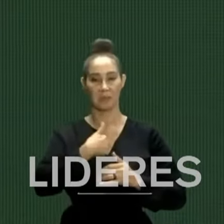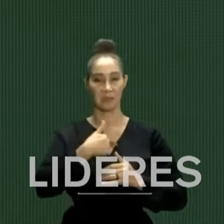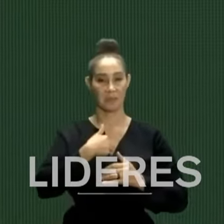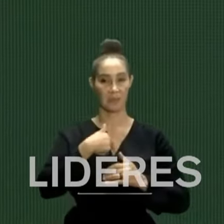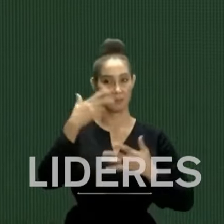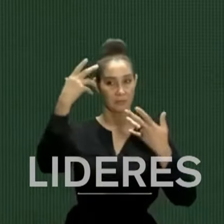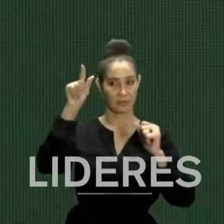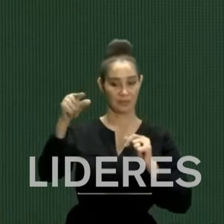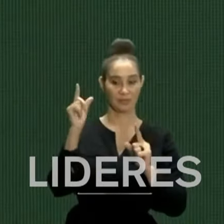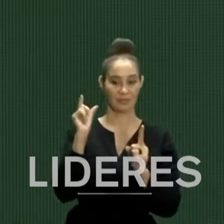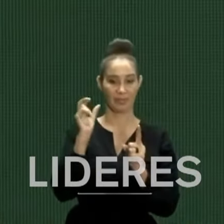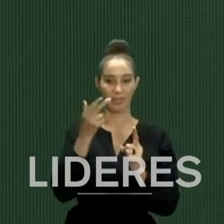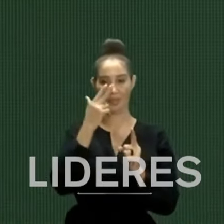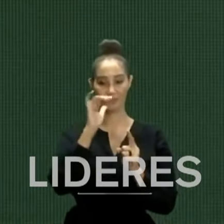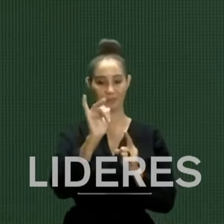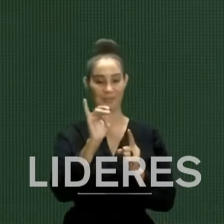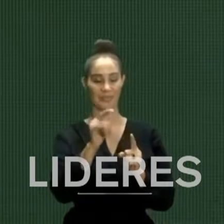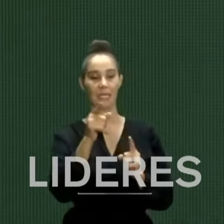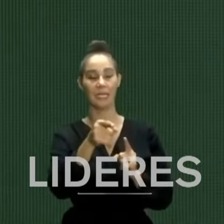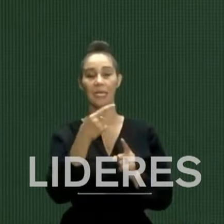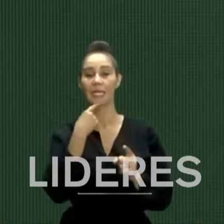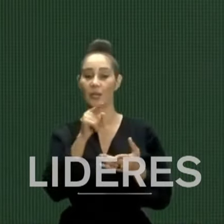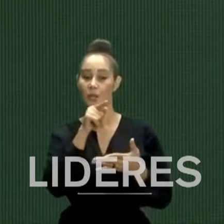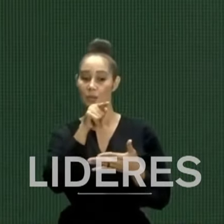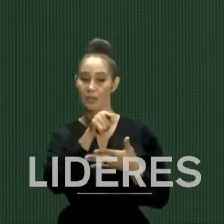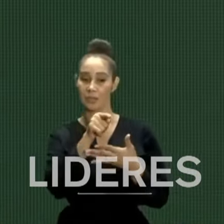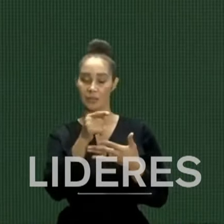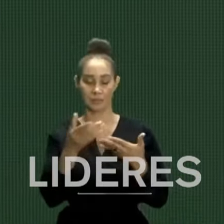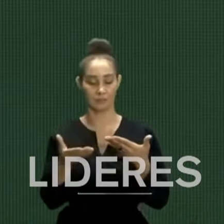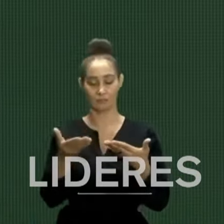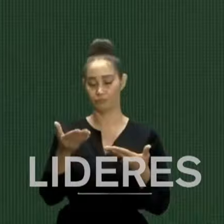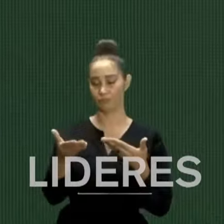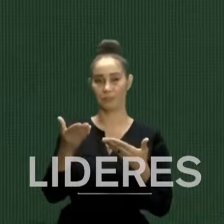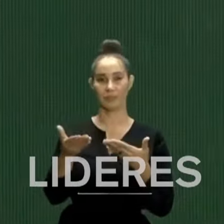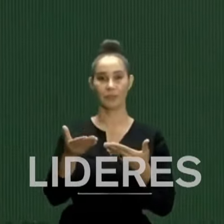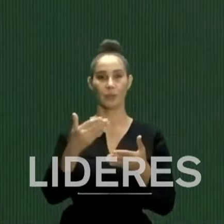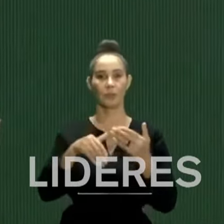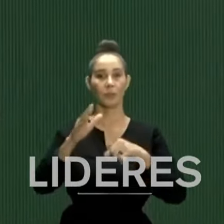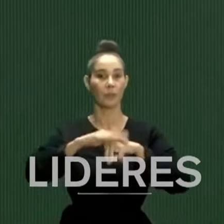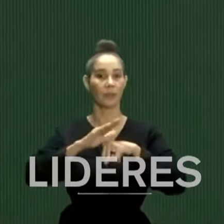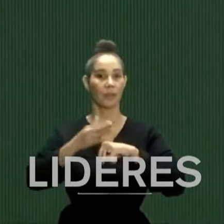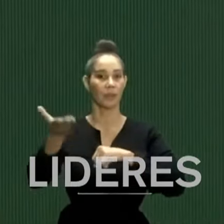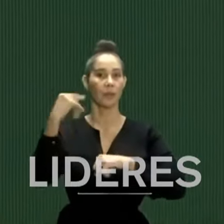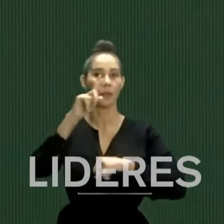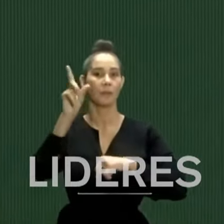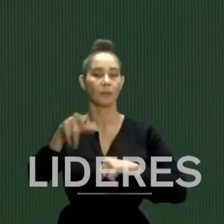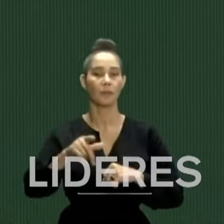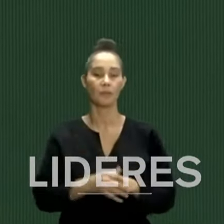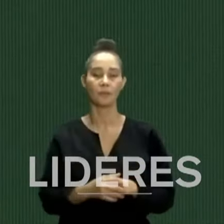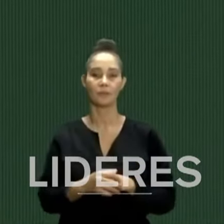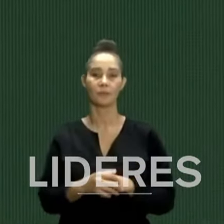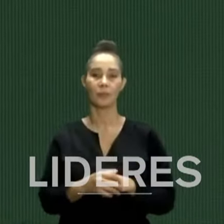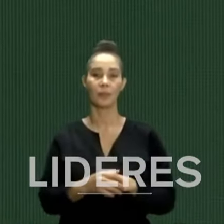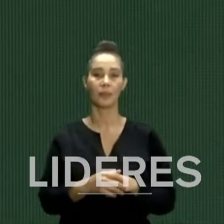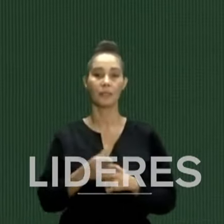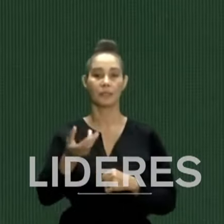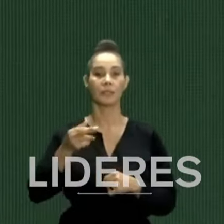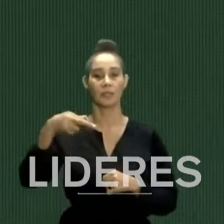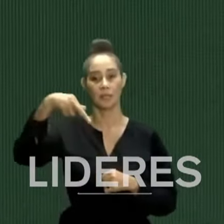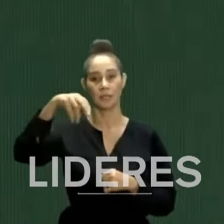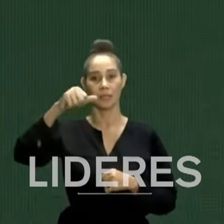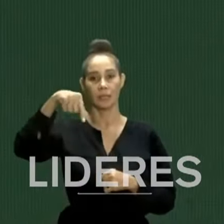él, ese sí contundente también se me pareció a cuando él me llamó y me preguntó que si Raquel